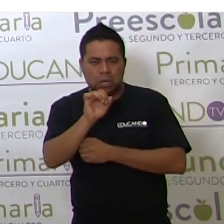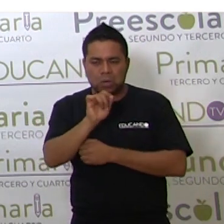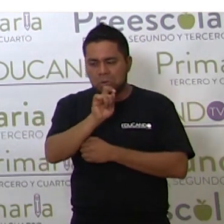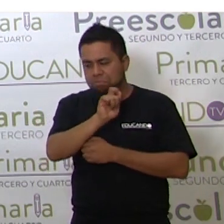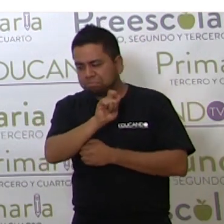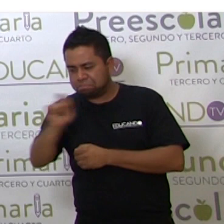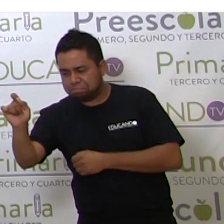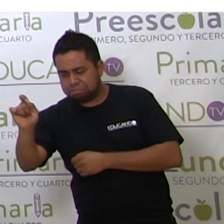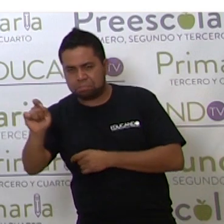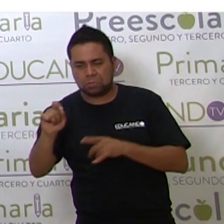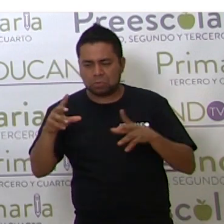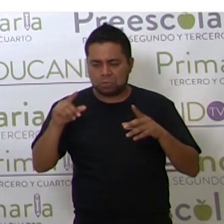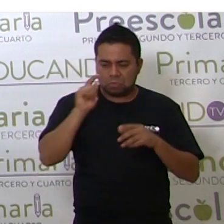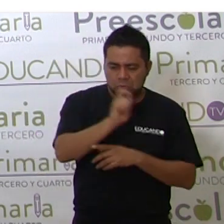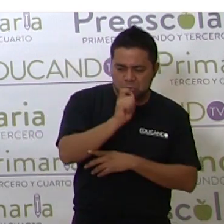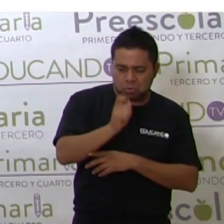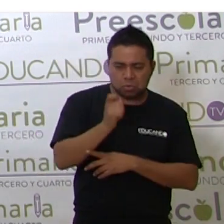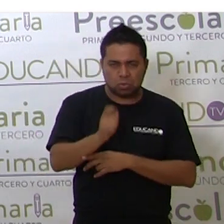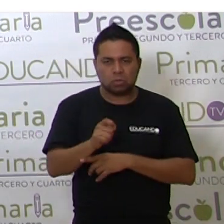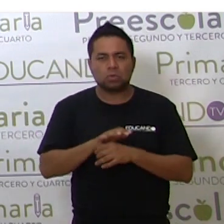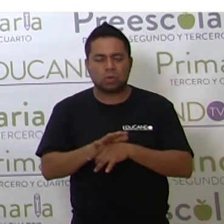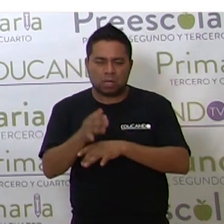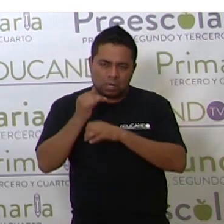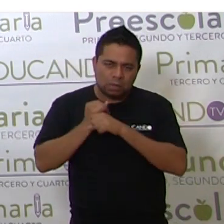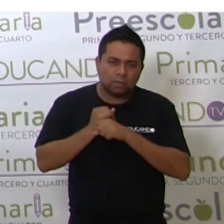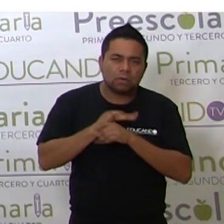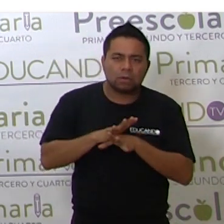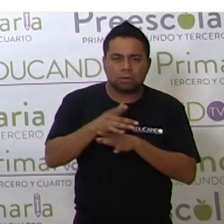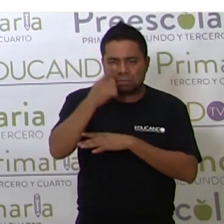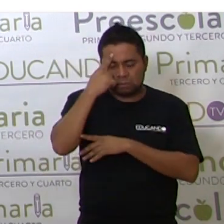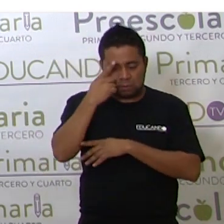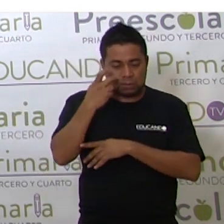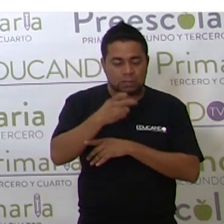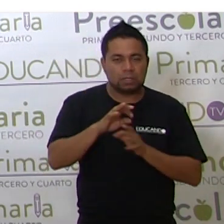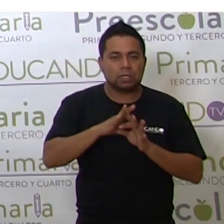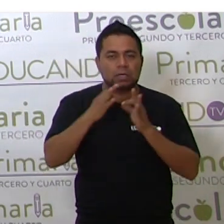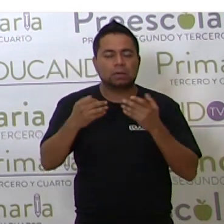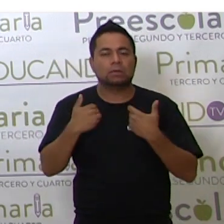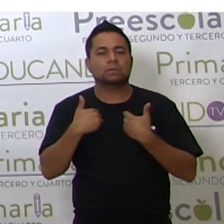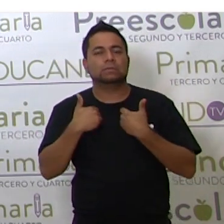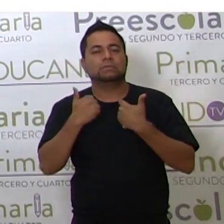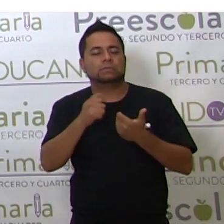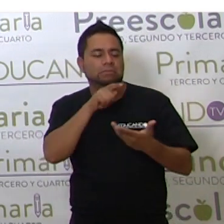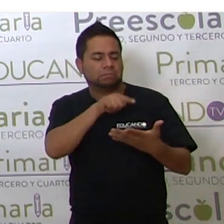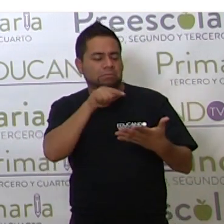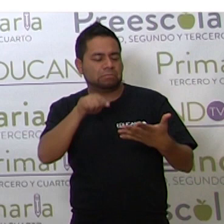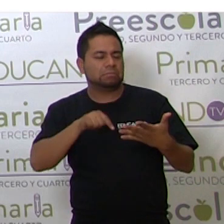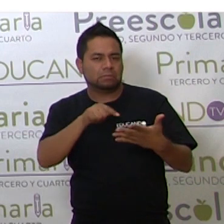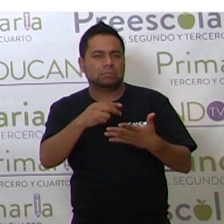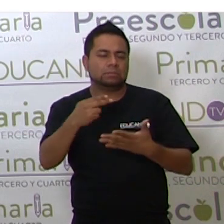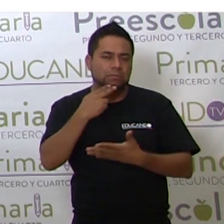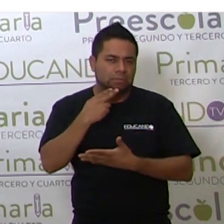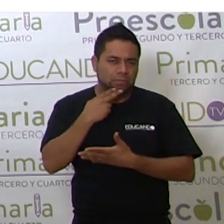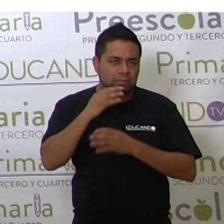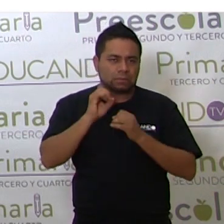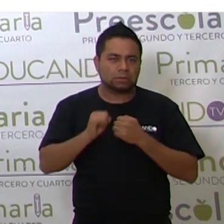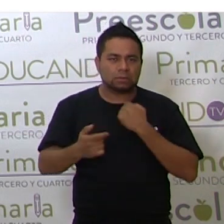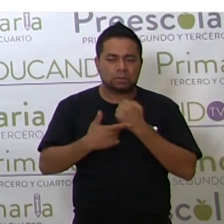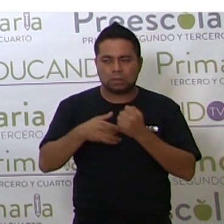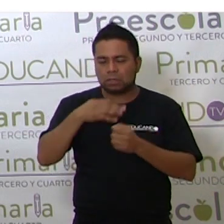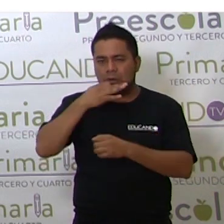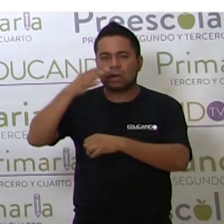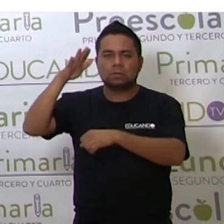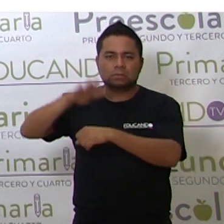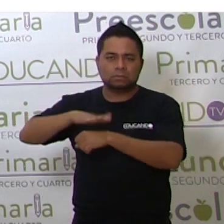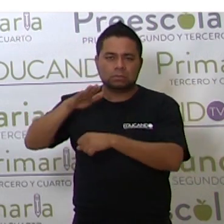largas y puntos la información para que de esta manera se pudiera utilizar o dar un mensaje